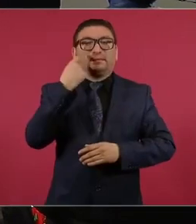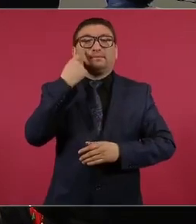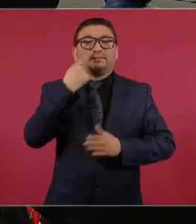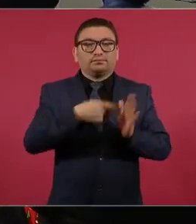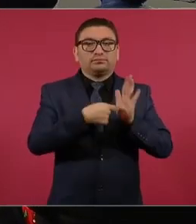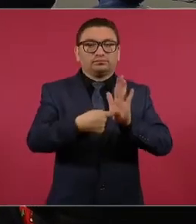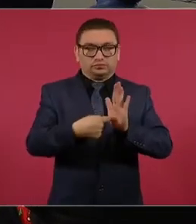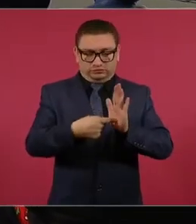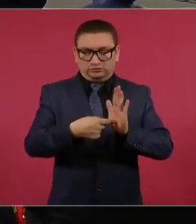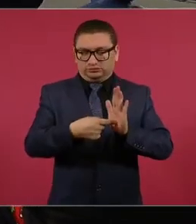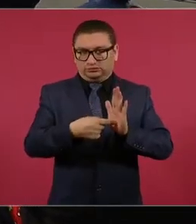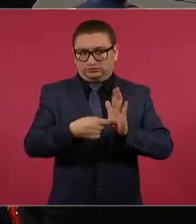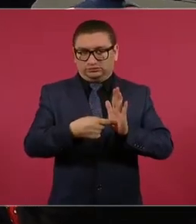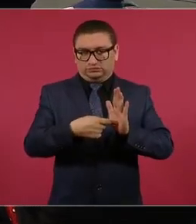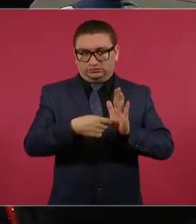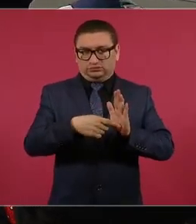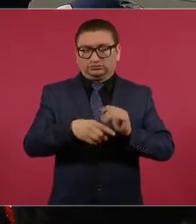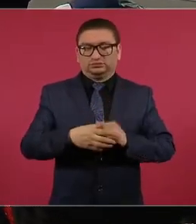que